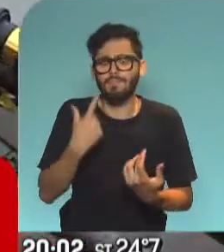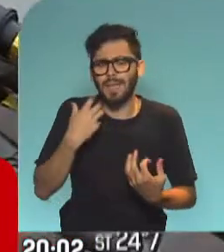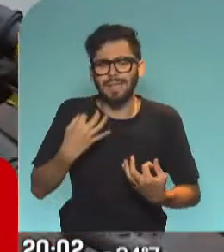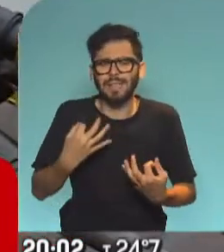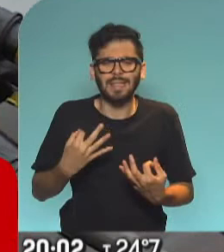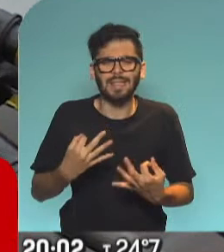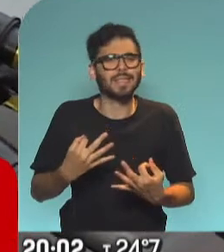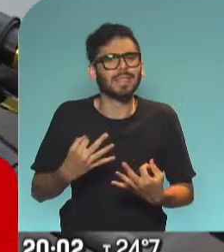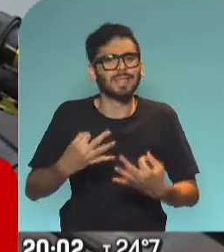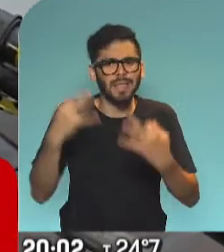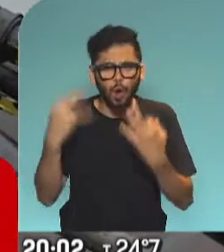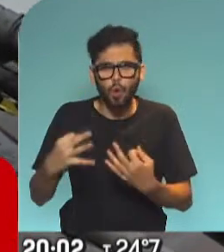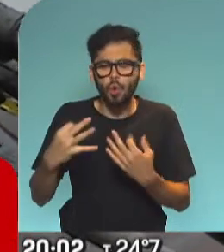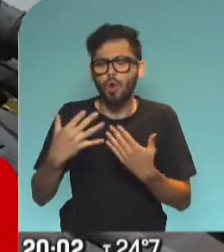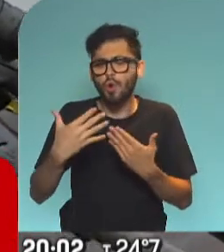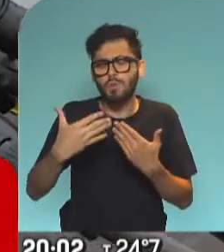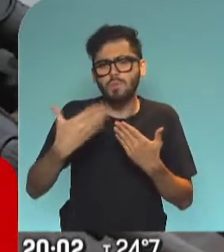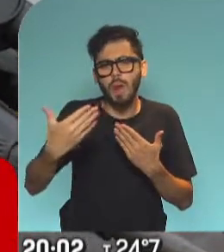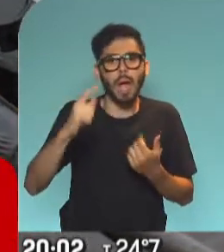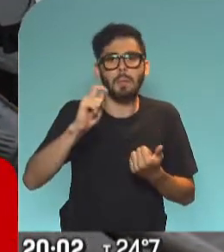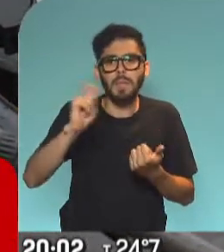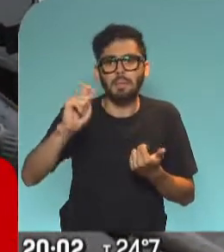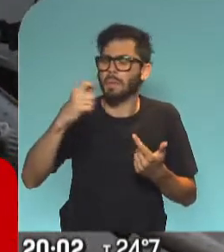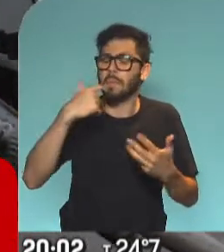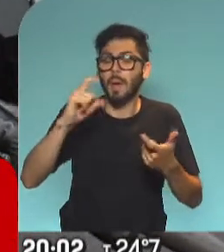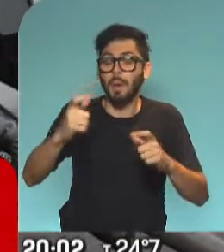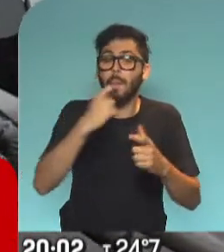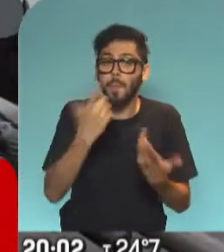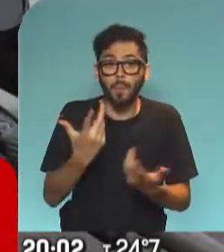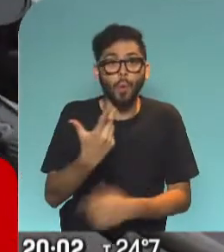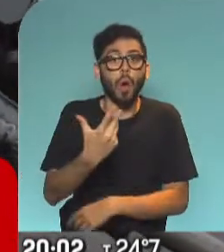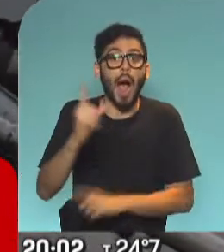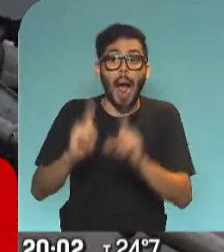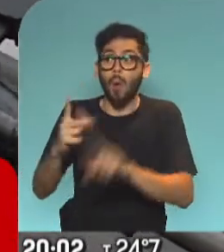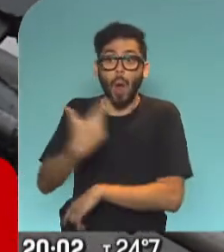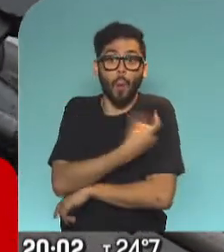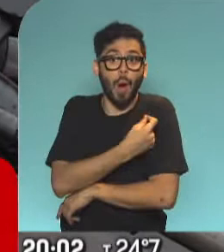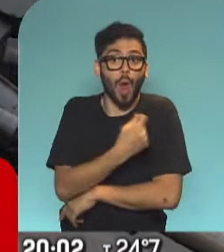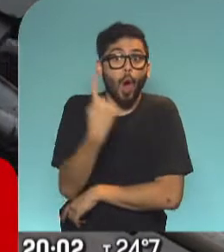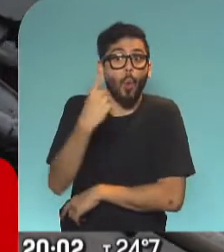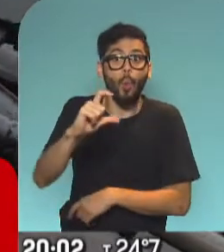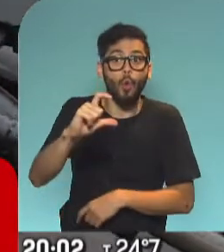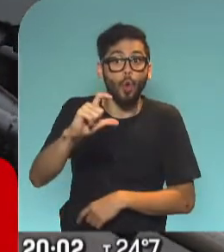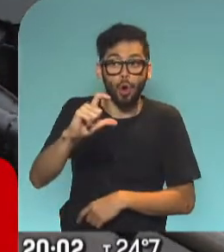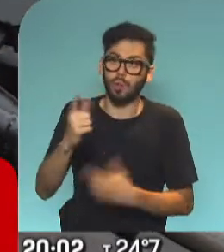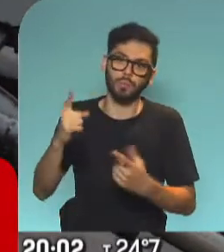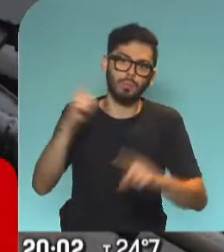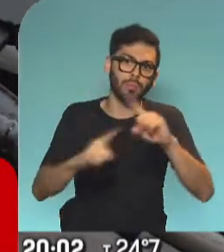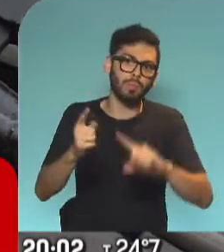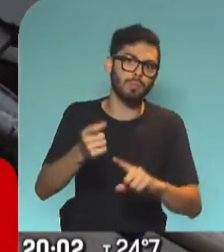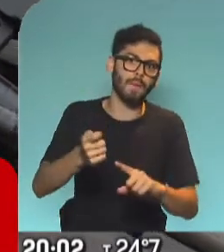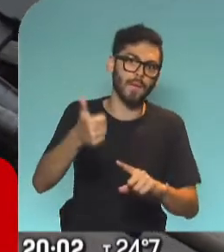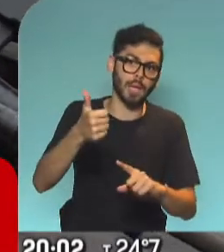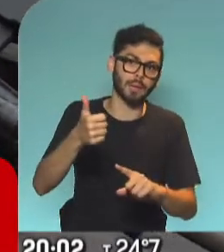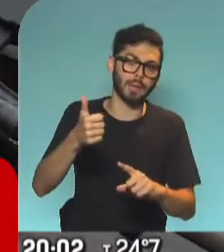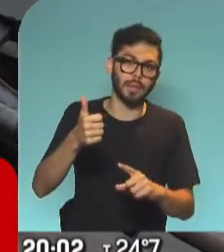probablemente después de unos meses, cuando estos cambios, por ejemplo, hay vacuna que es una sola dosis, lo cual es una ventaja enorme desde el punto de vista logístico,